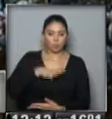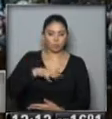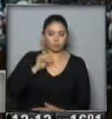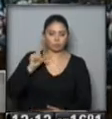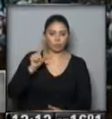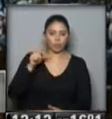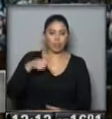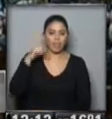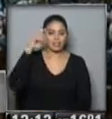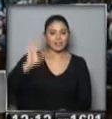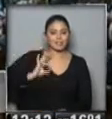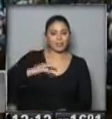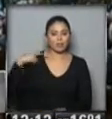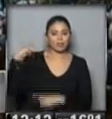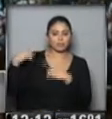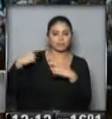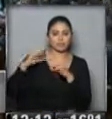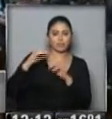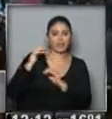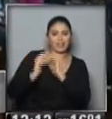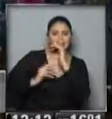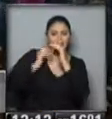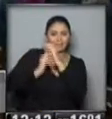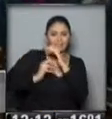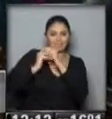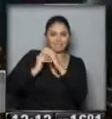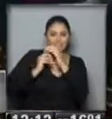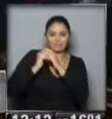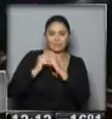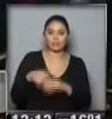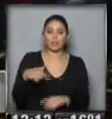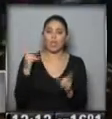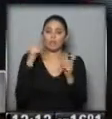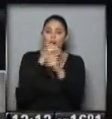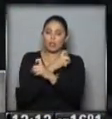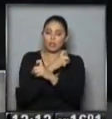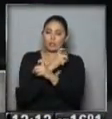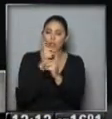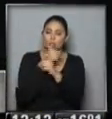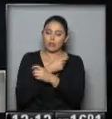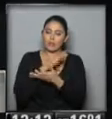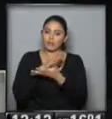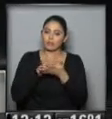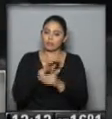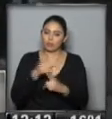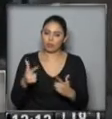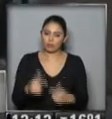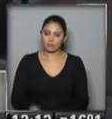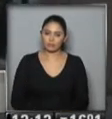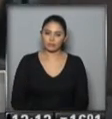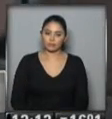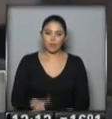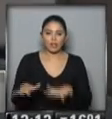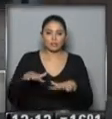más de una década de crecimiento bajo, nulo o negativo, lo cual habla de problemas estructurales irresueltos. Pero